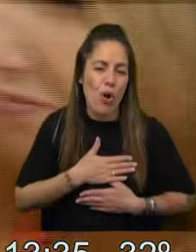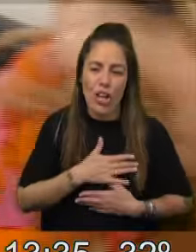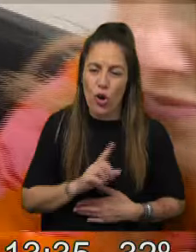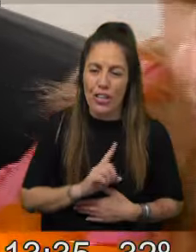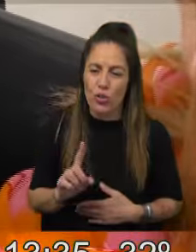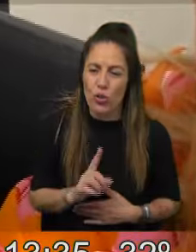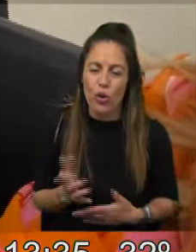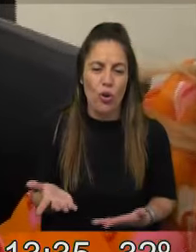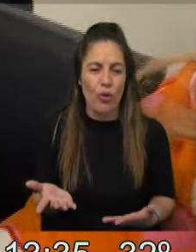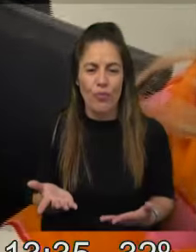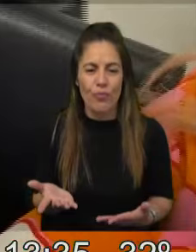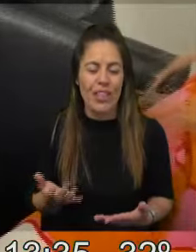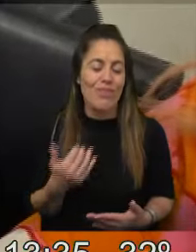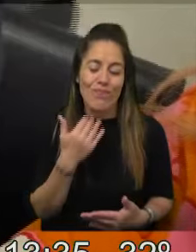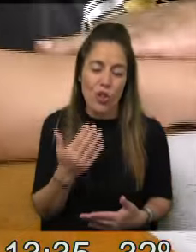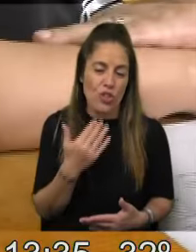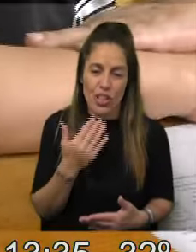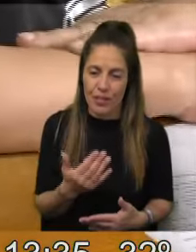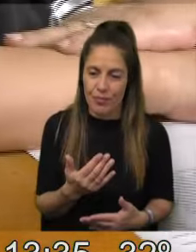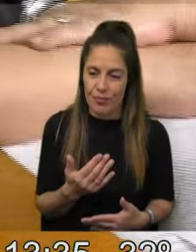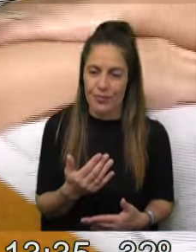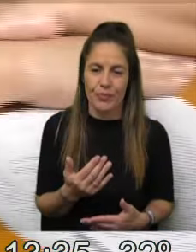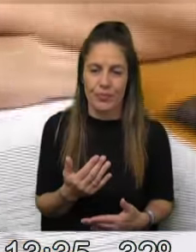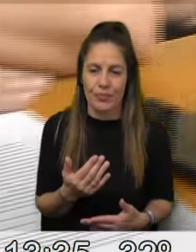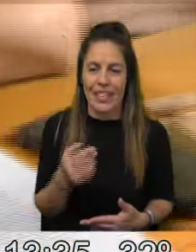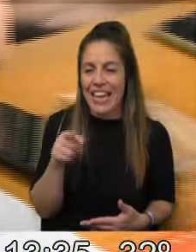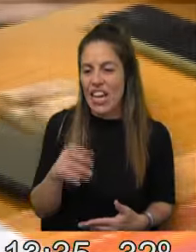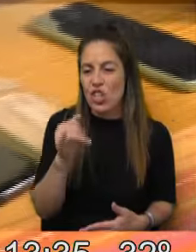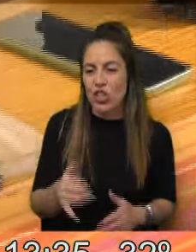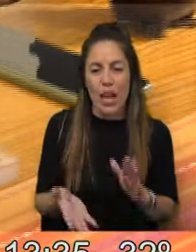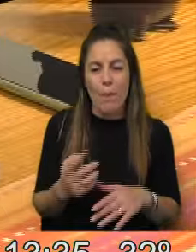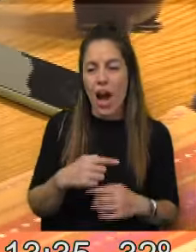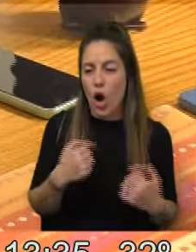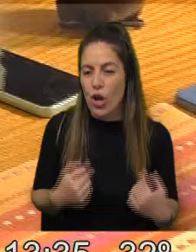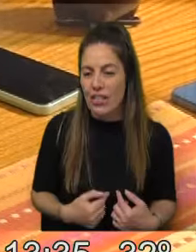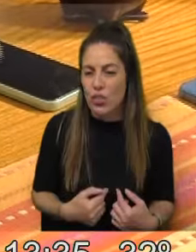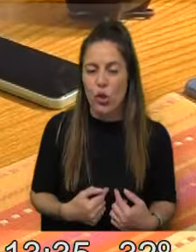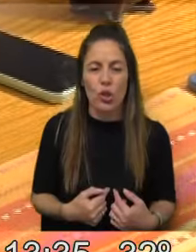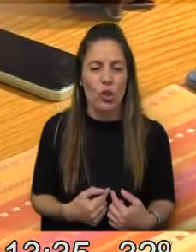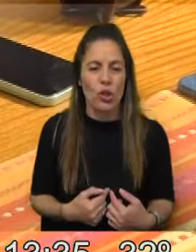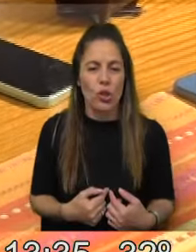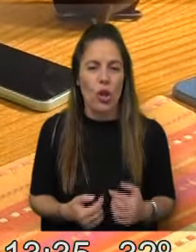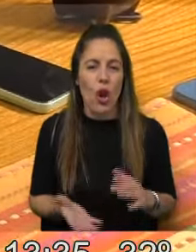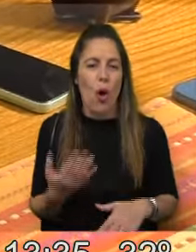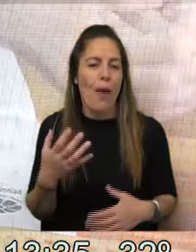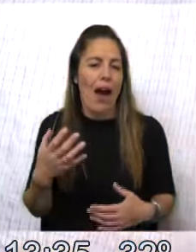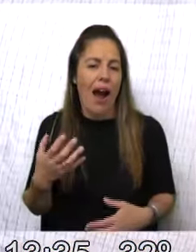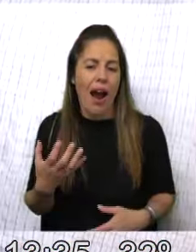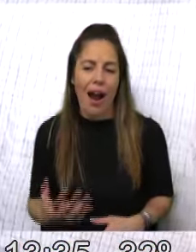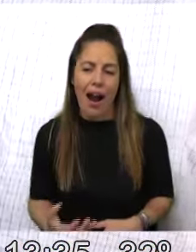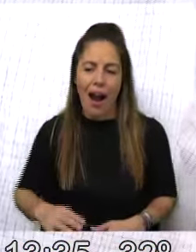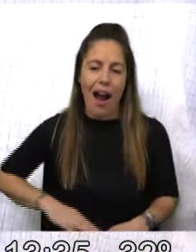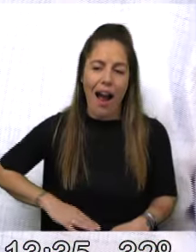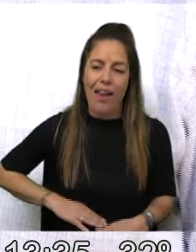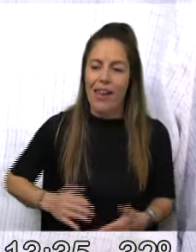¿viste? Yo qué sé, ellos tienen más corazón, o más ganas, o más